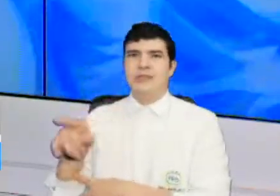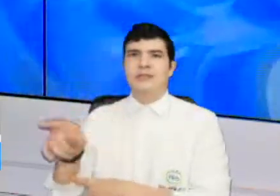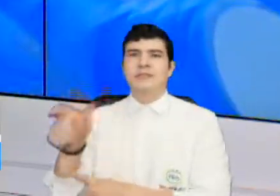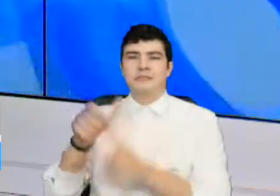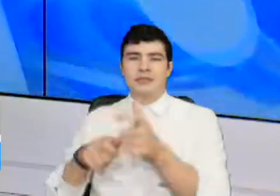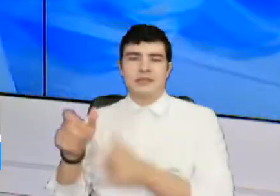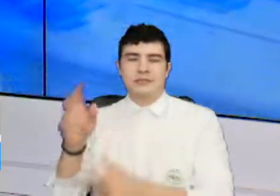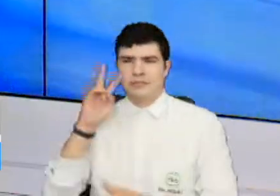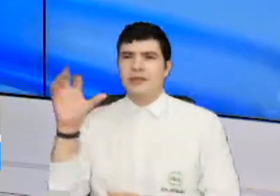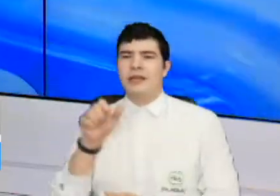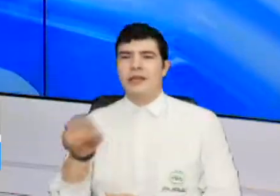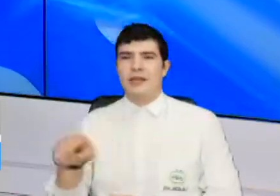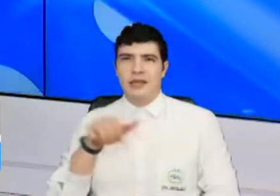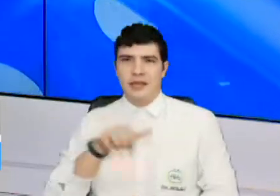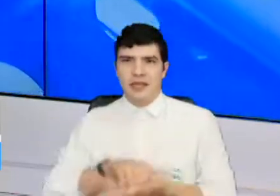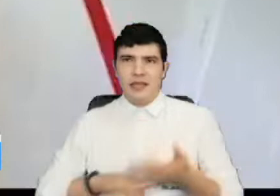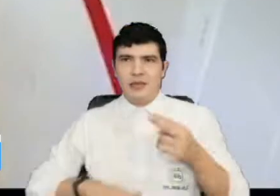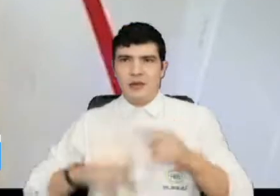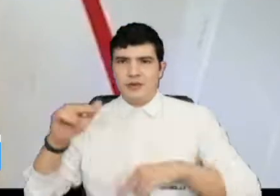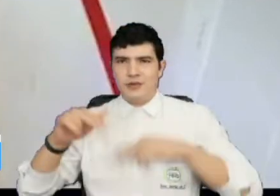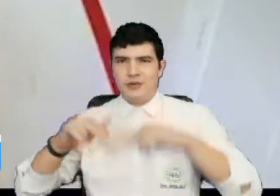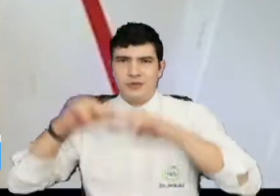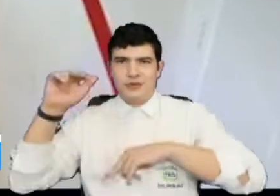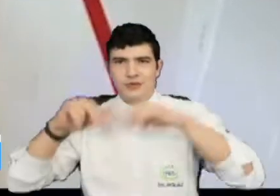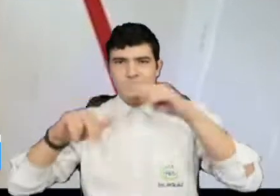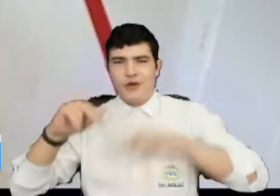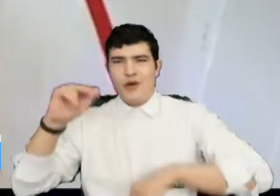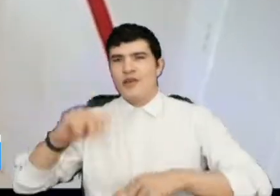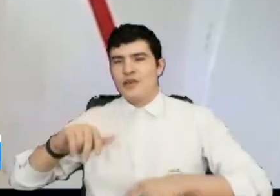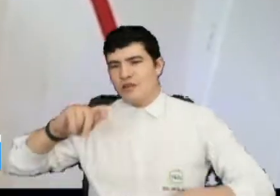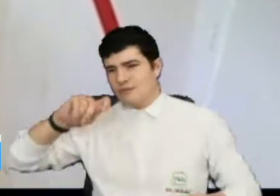cancha en el parqueadero de su casa.